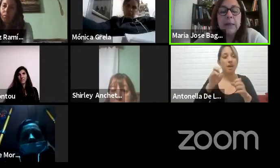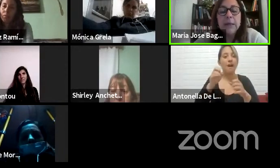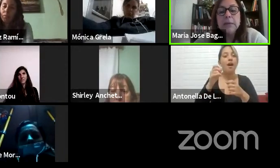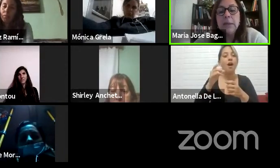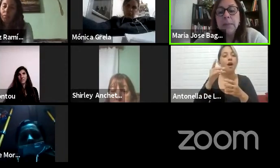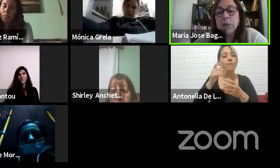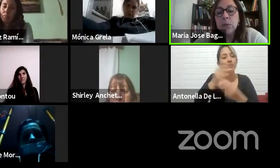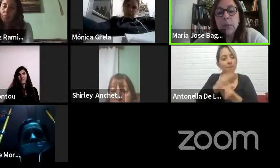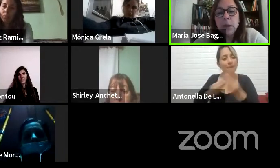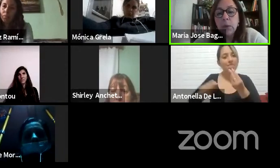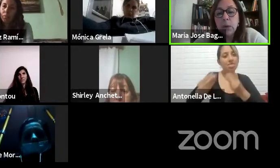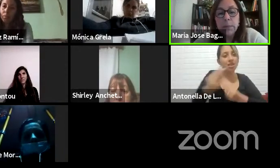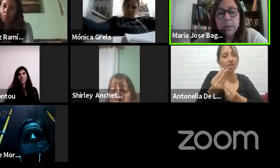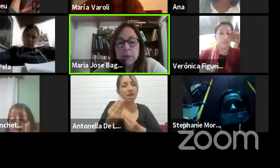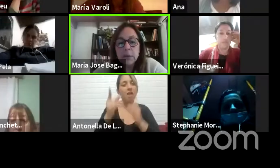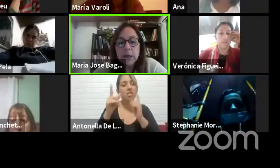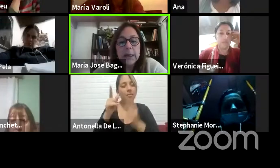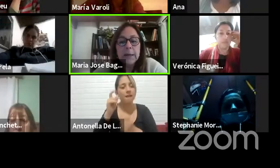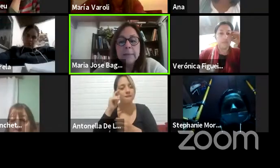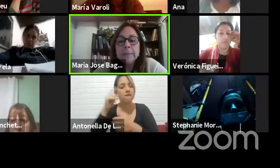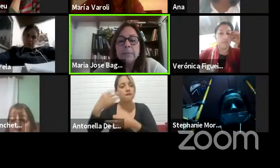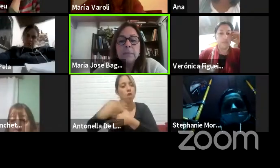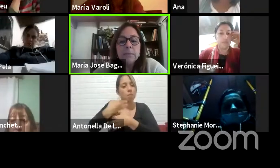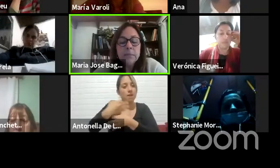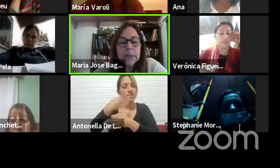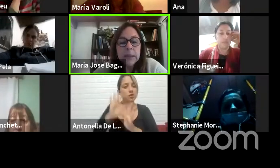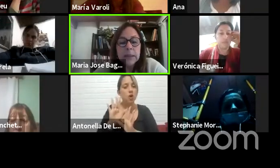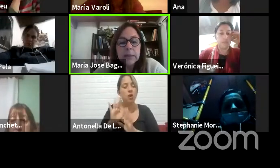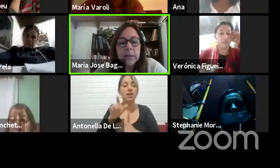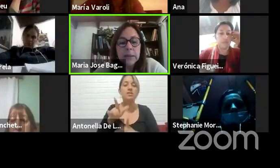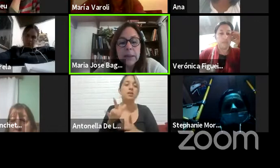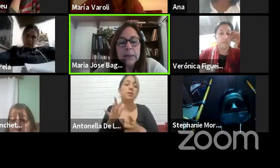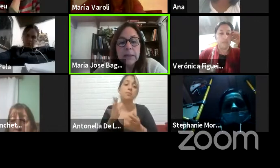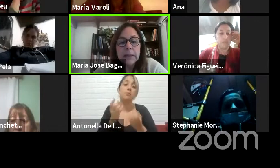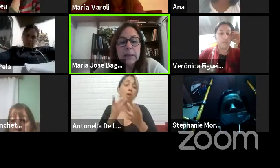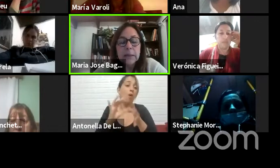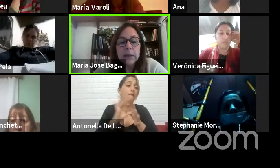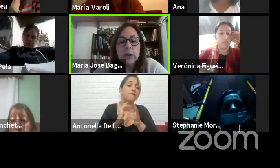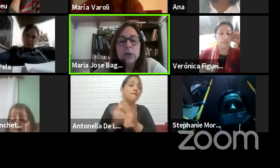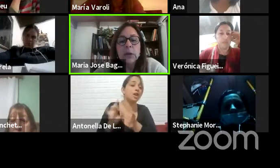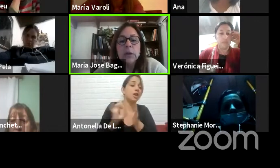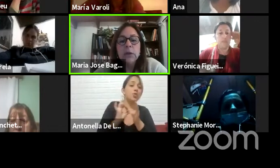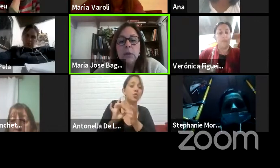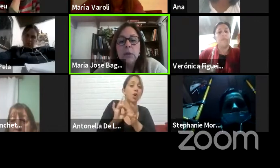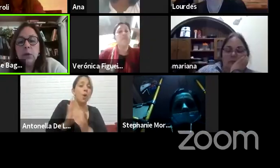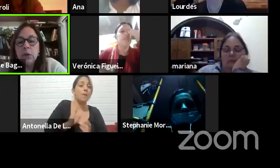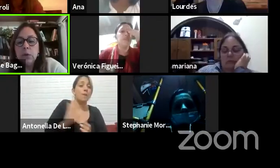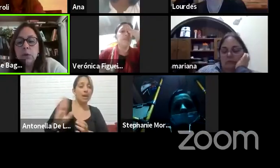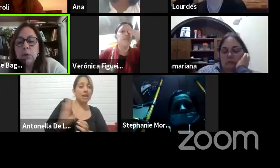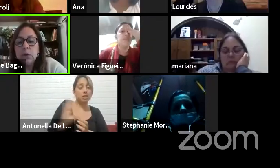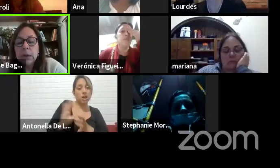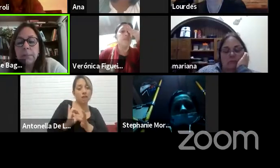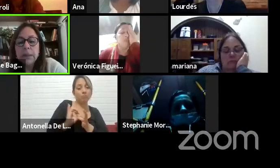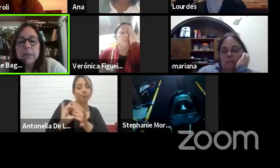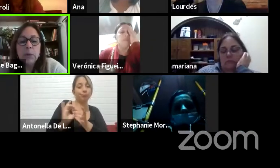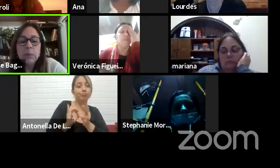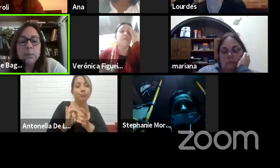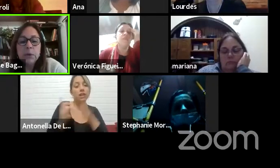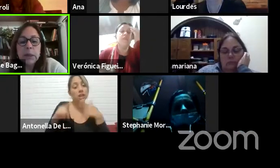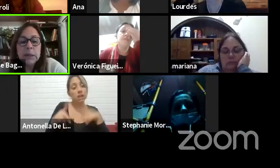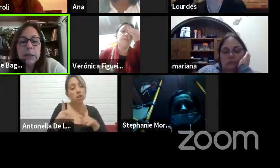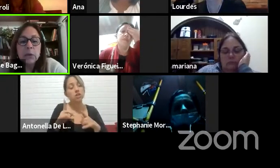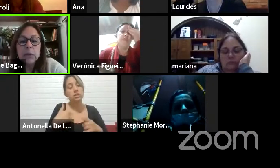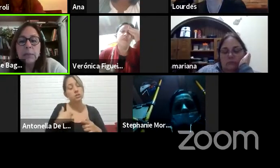empatía, siempre es un vínculo personal, y en ese sentido nos parece